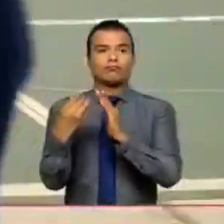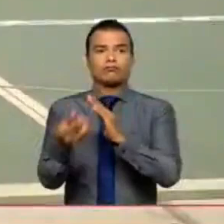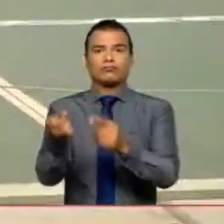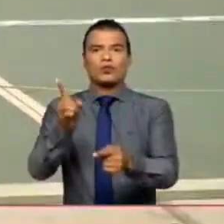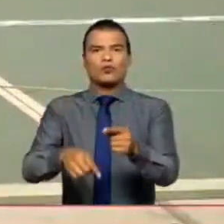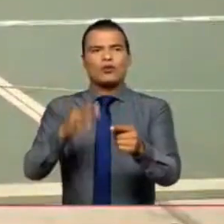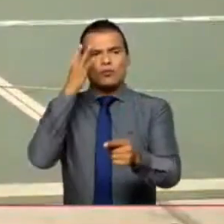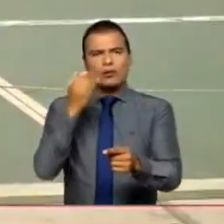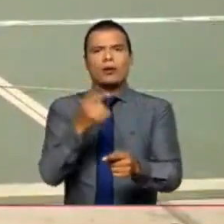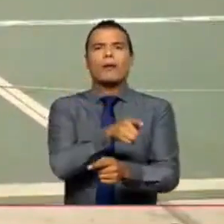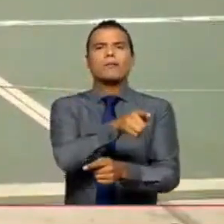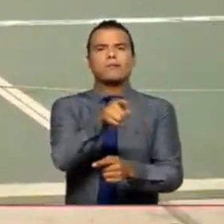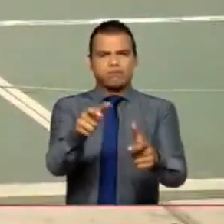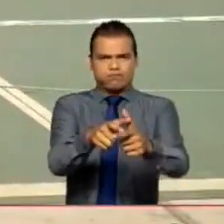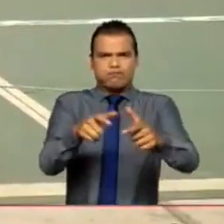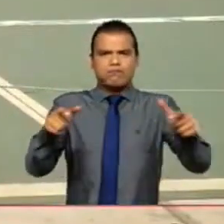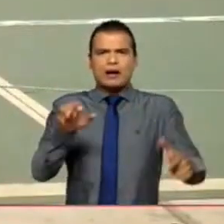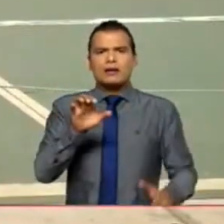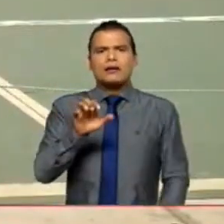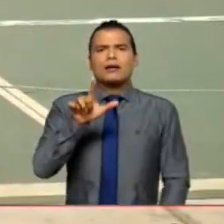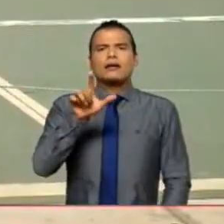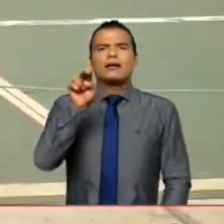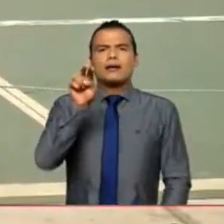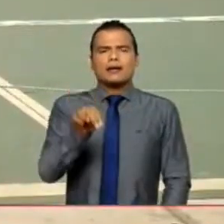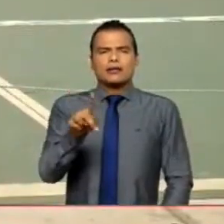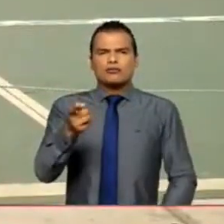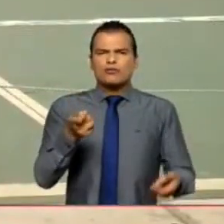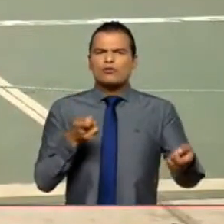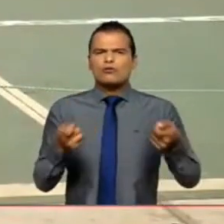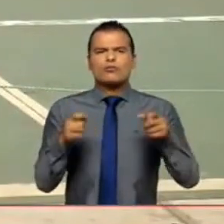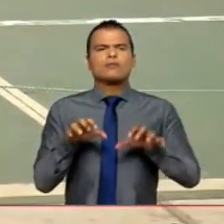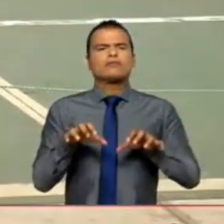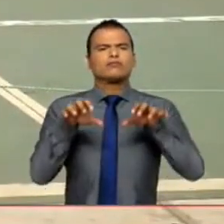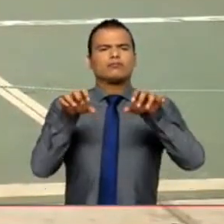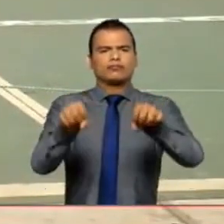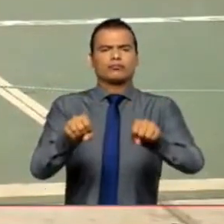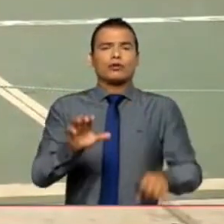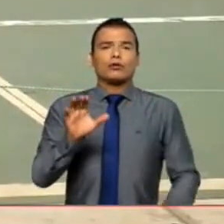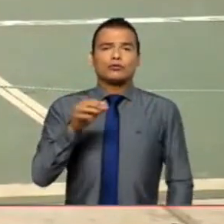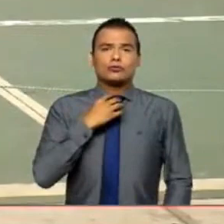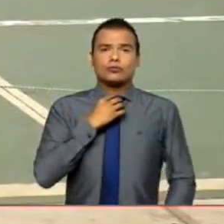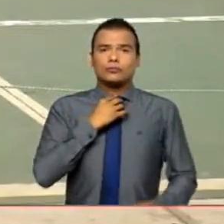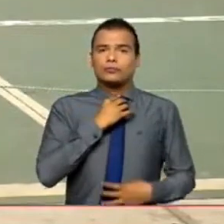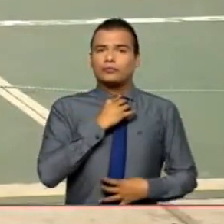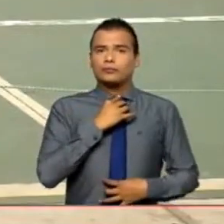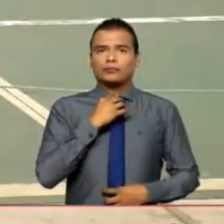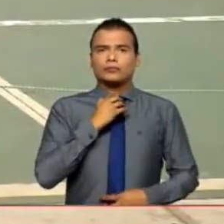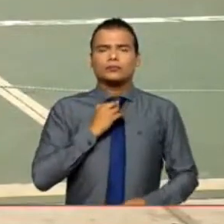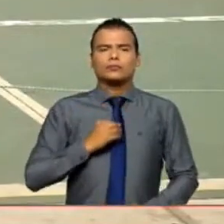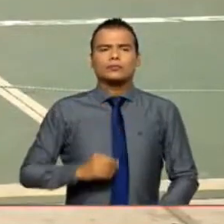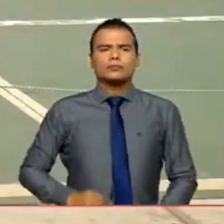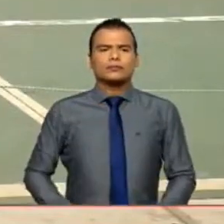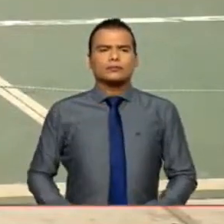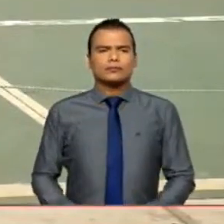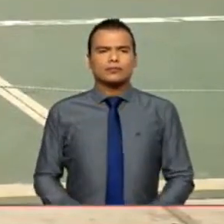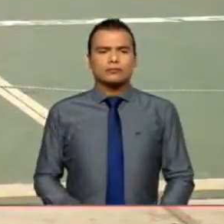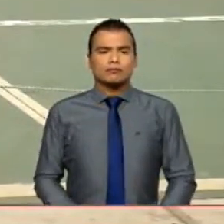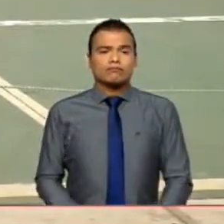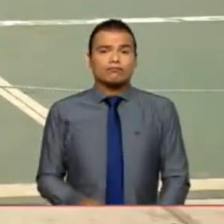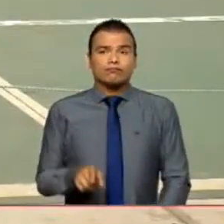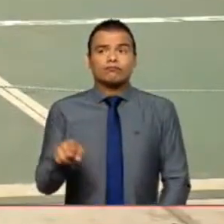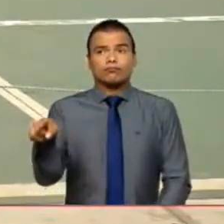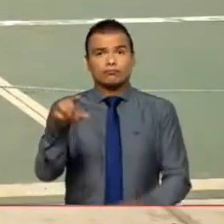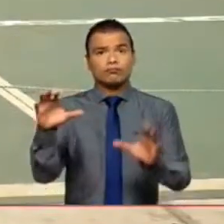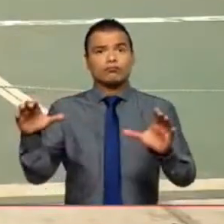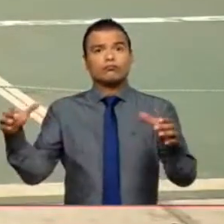si el Grupo Almaren de la Ley ELN tiene un discurso político en defensa de las comunidades, también